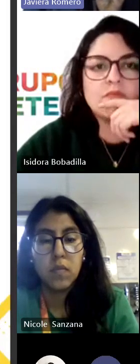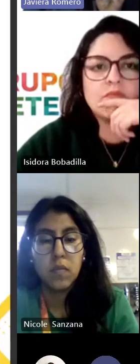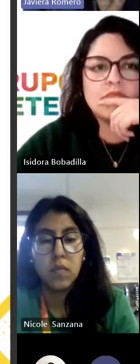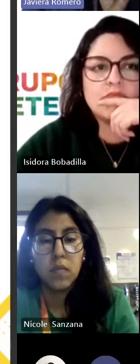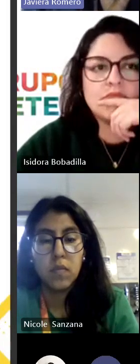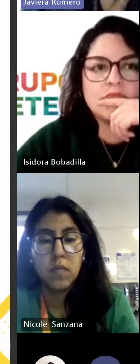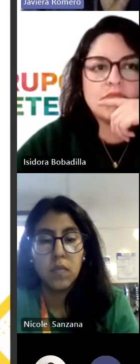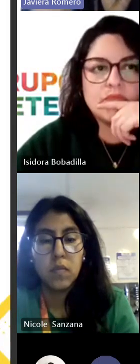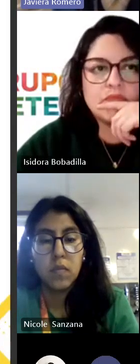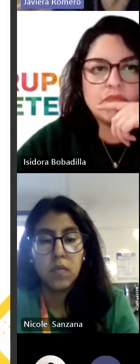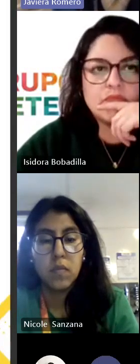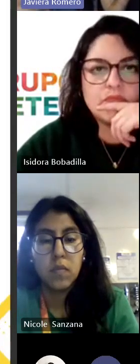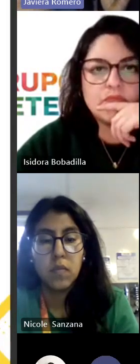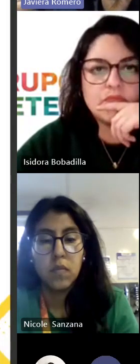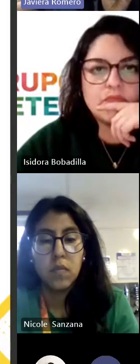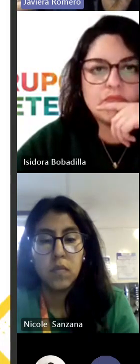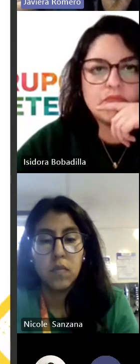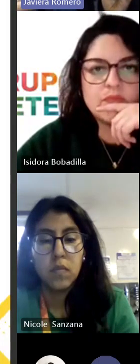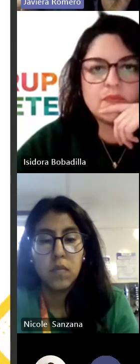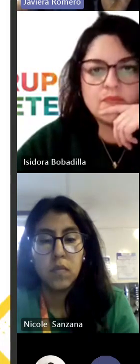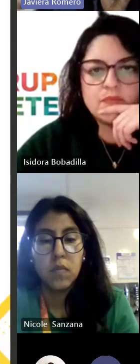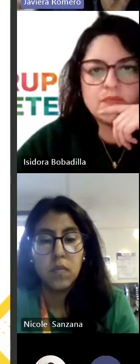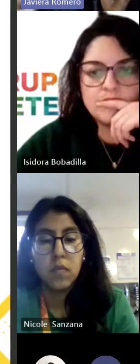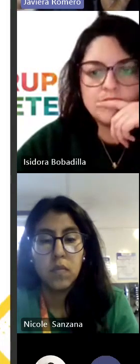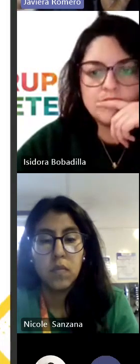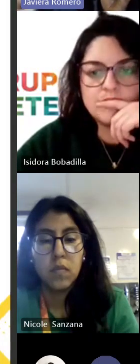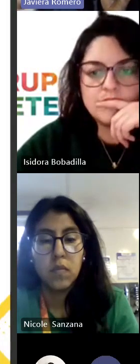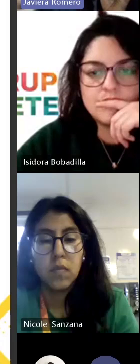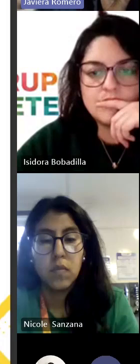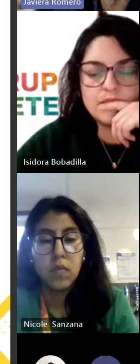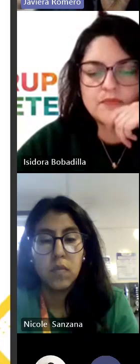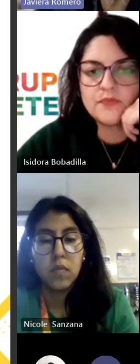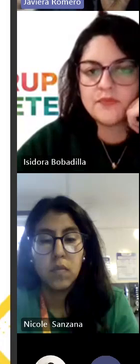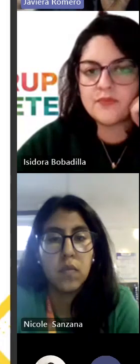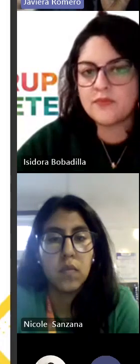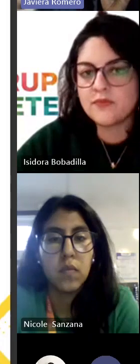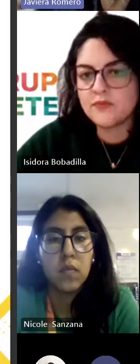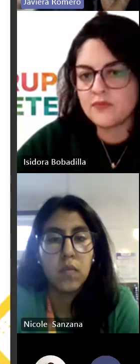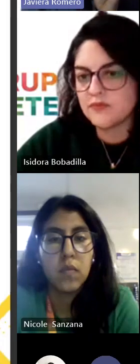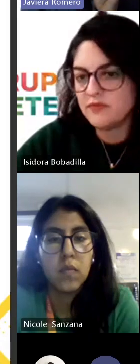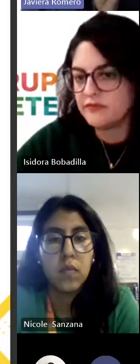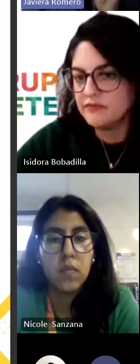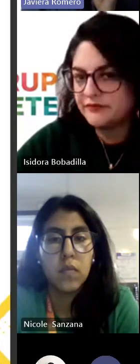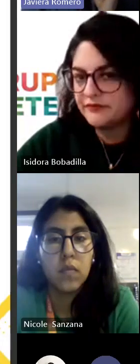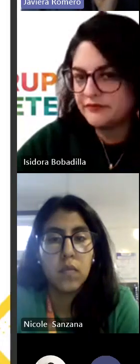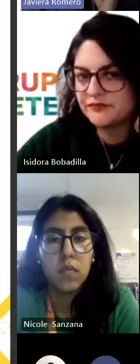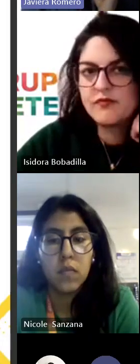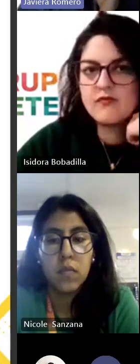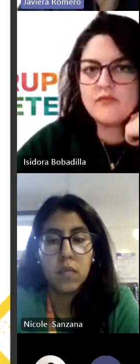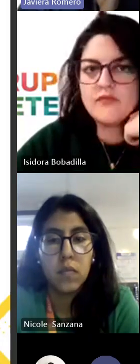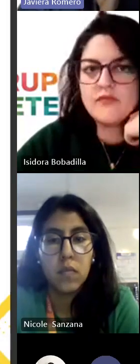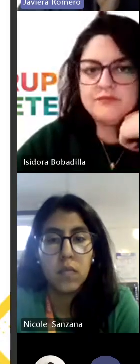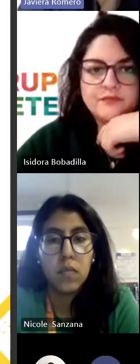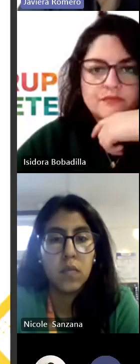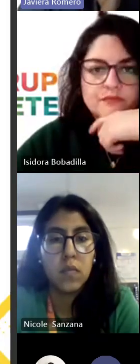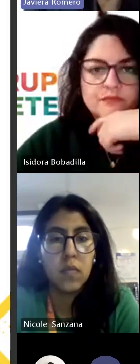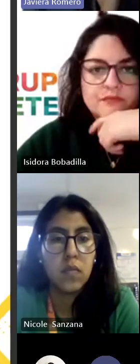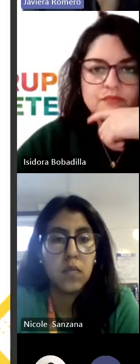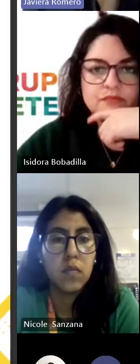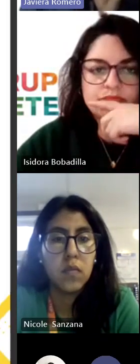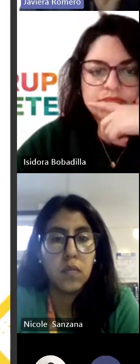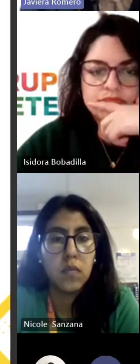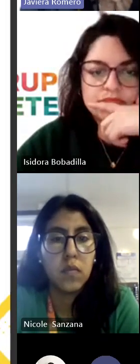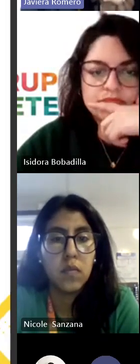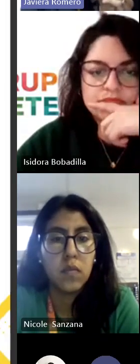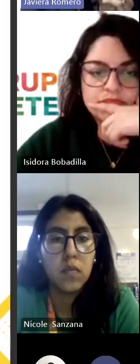no es menor cómo los profesores también mantienen un trato y de qué manera se relacionan entre ellos, porque eso se